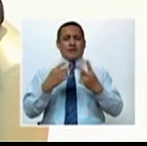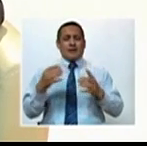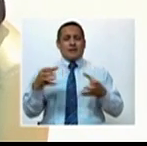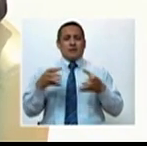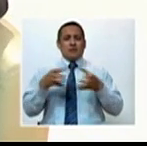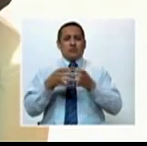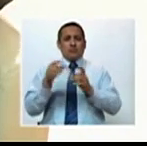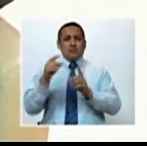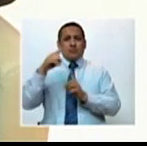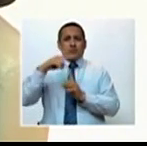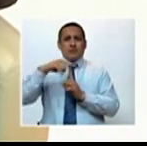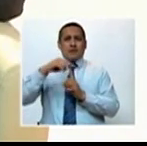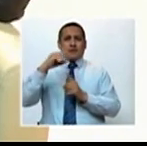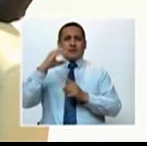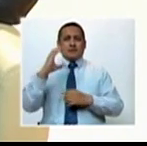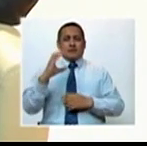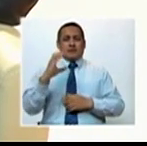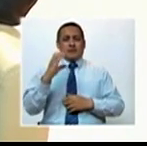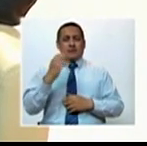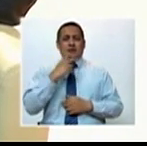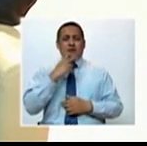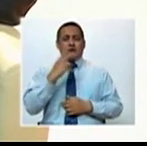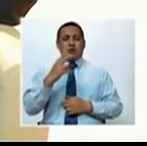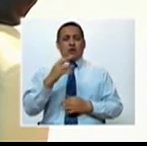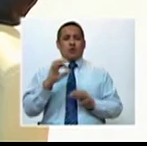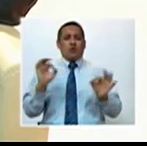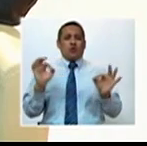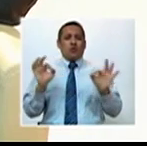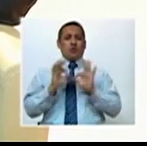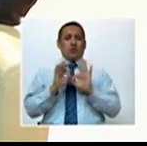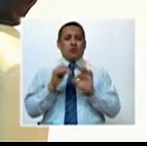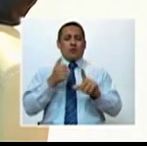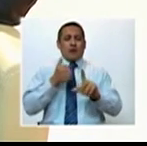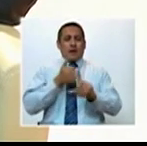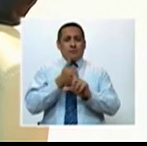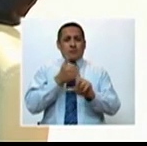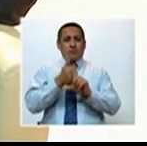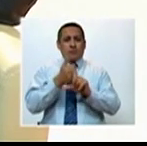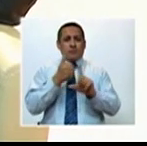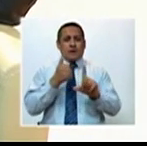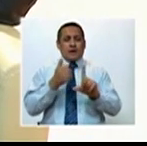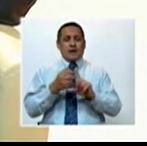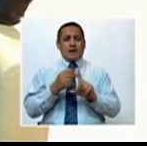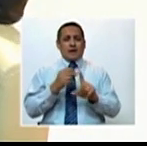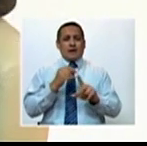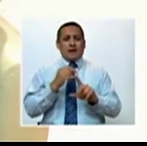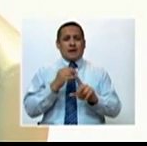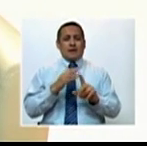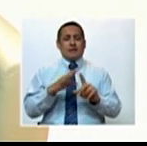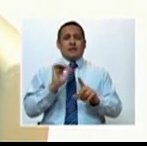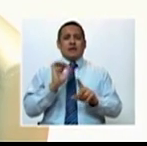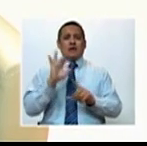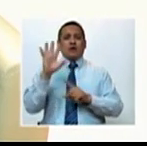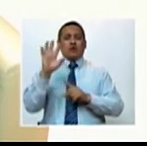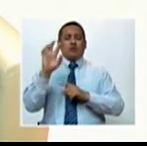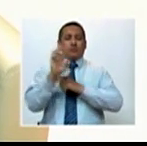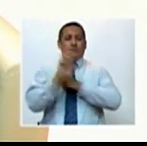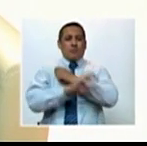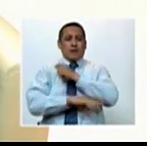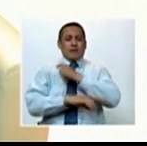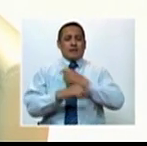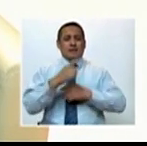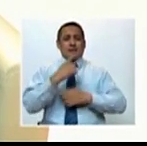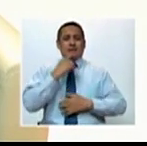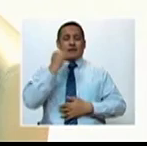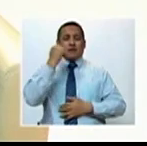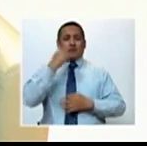el Tribunal Constitucional o la Corte Interamericana, que